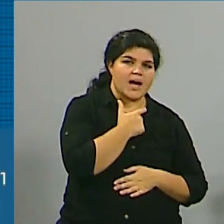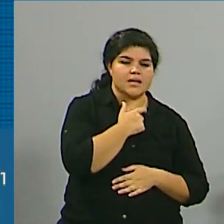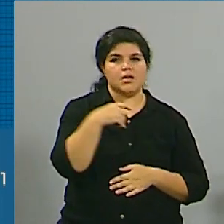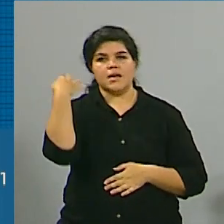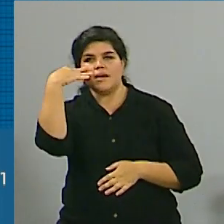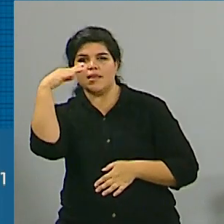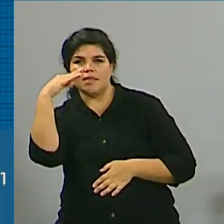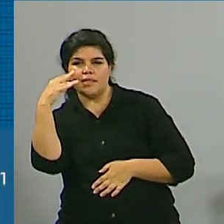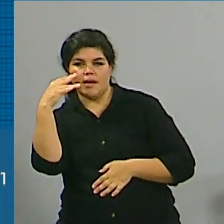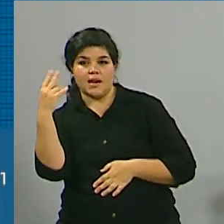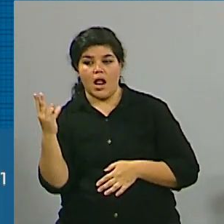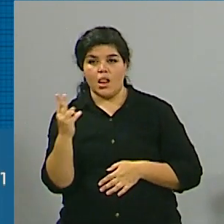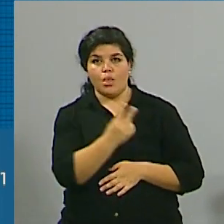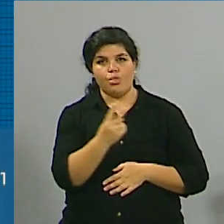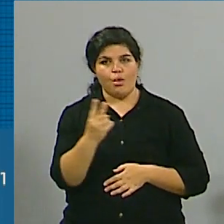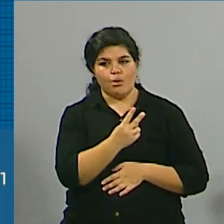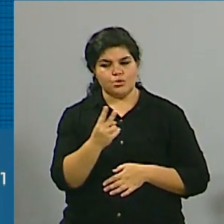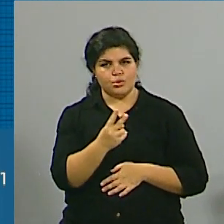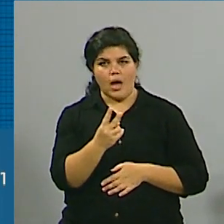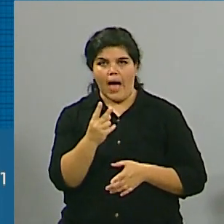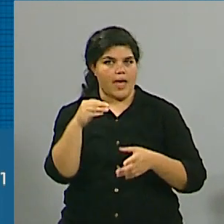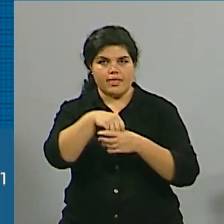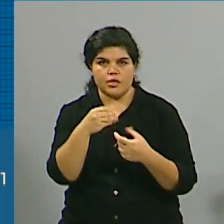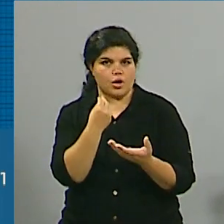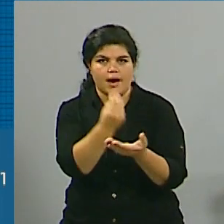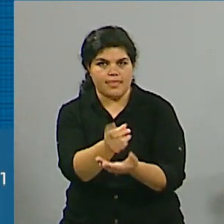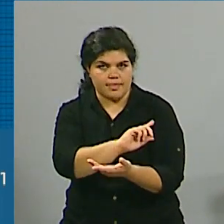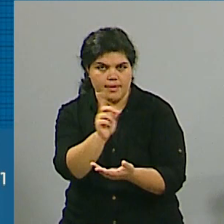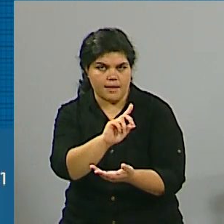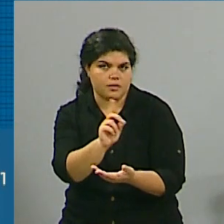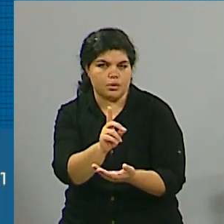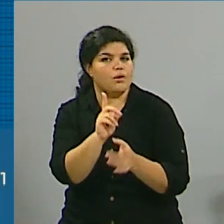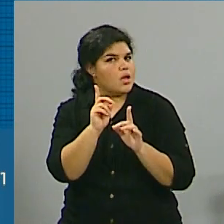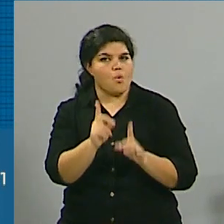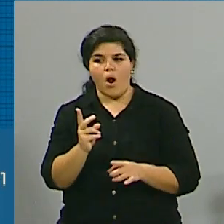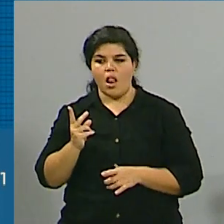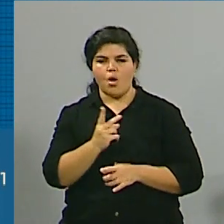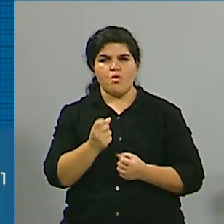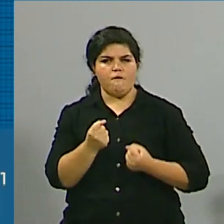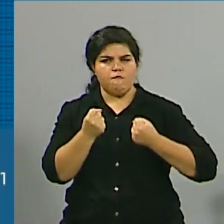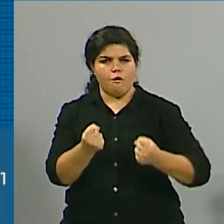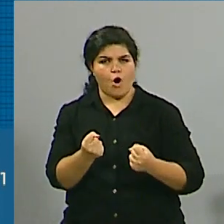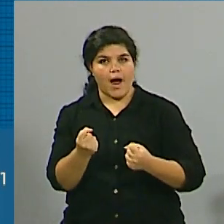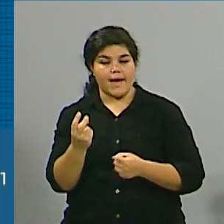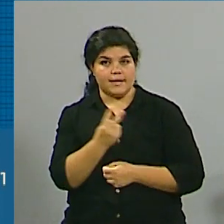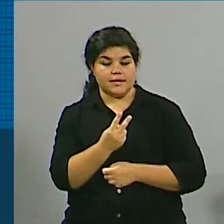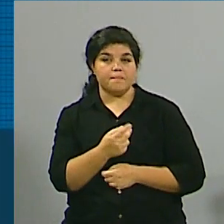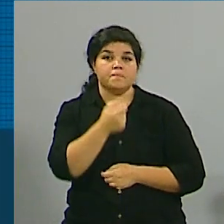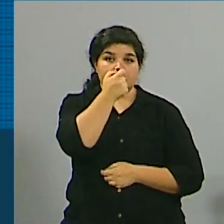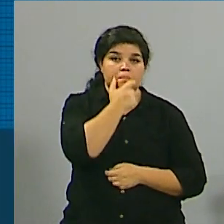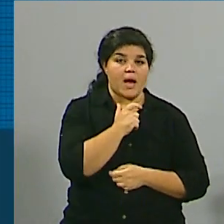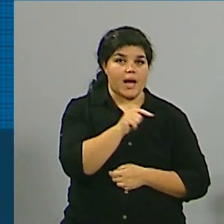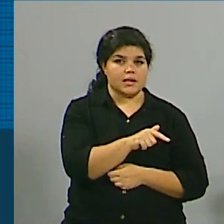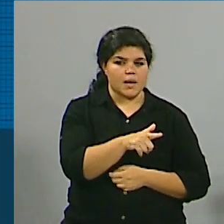la salida de pronto de la cancha de Mauricio Macri de alguna manera ha marcado lo que puede llegar a suceder